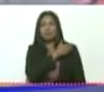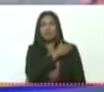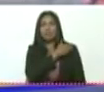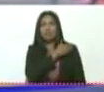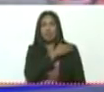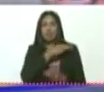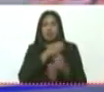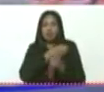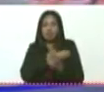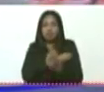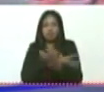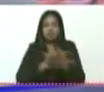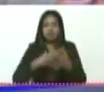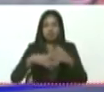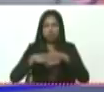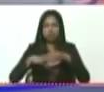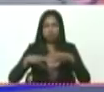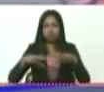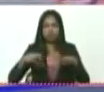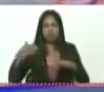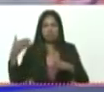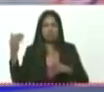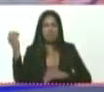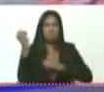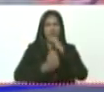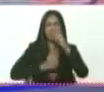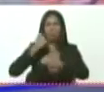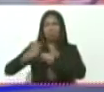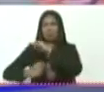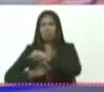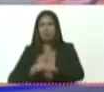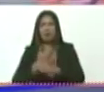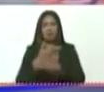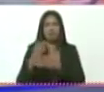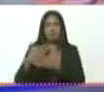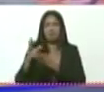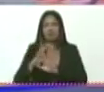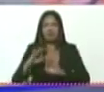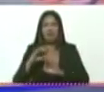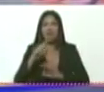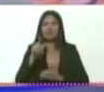de sangre, de un magnicidio. Esa es la vía